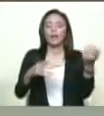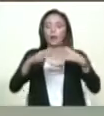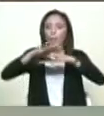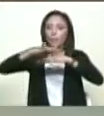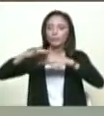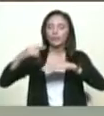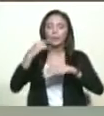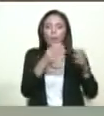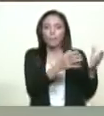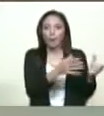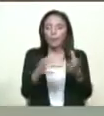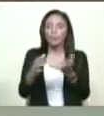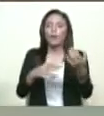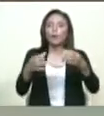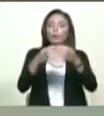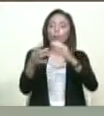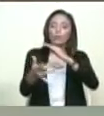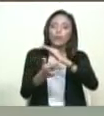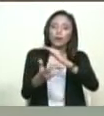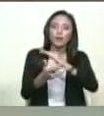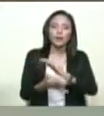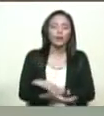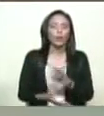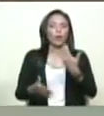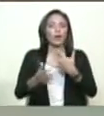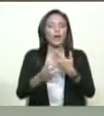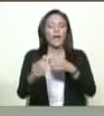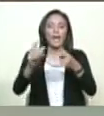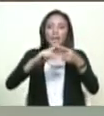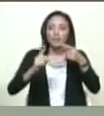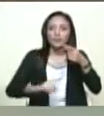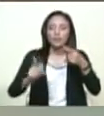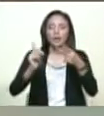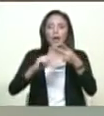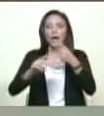mesa técnica de electricidad amesys técnica de agua